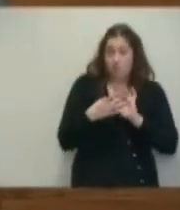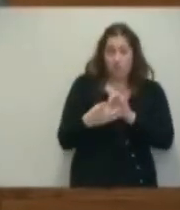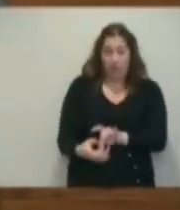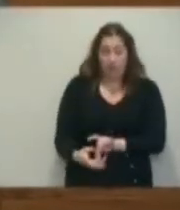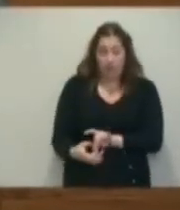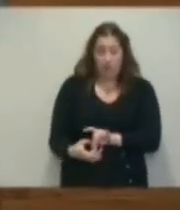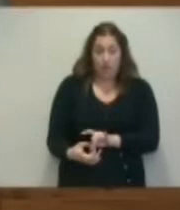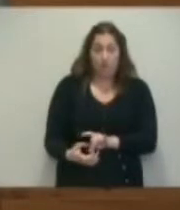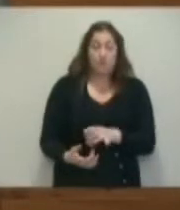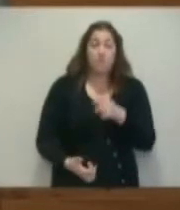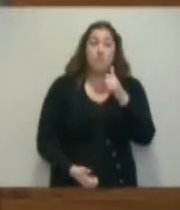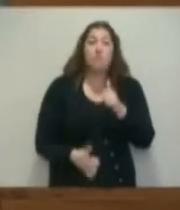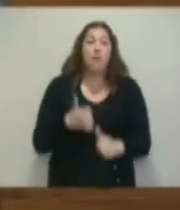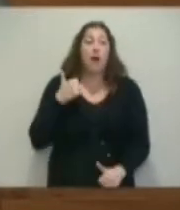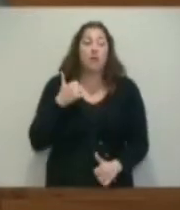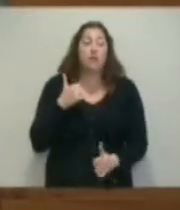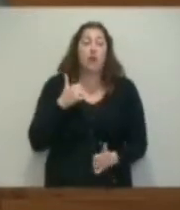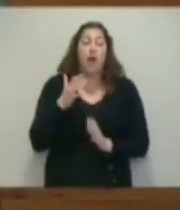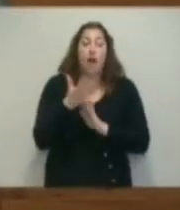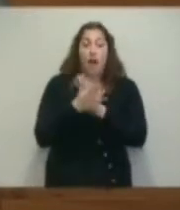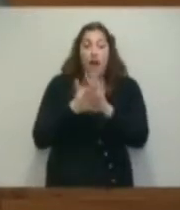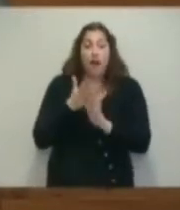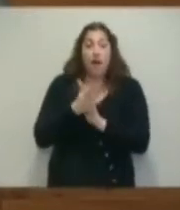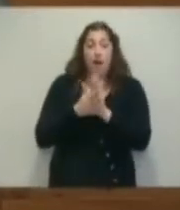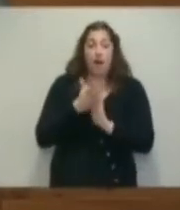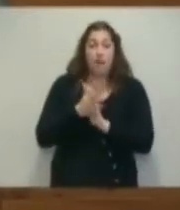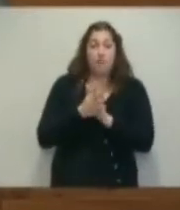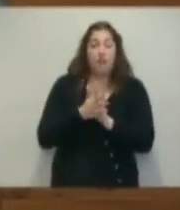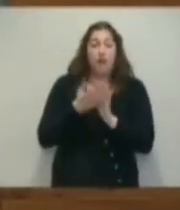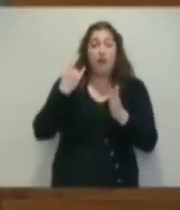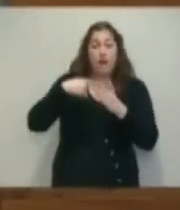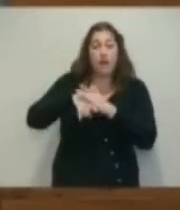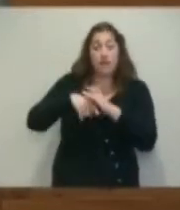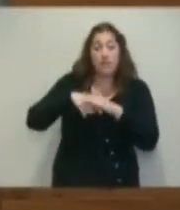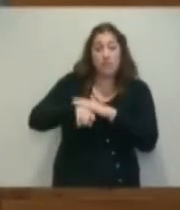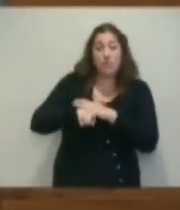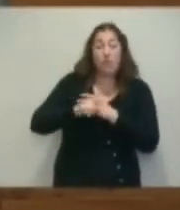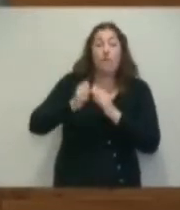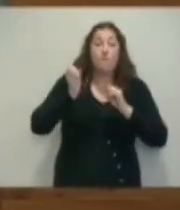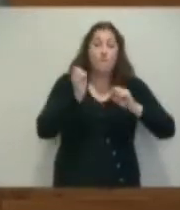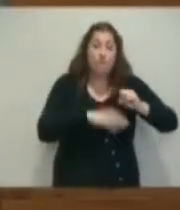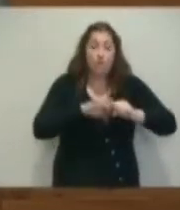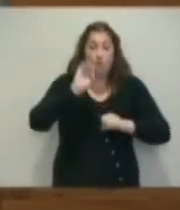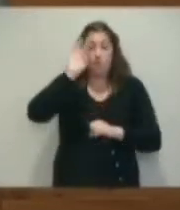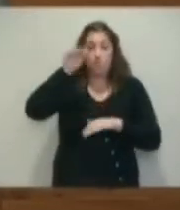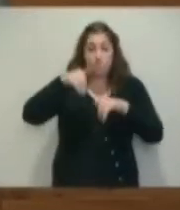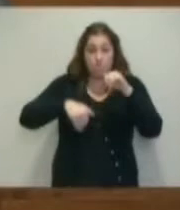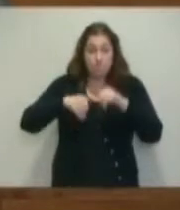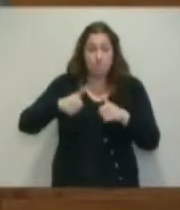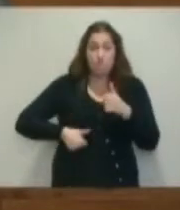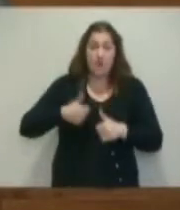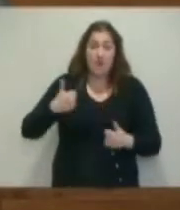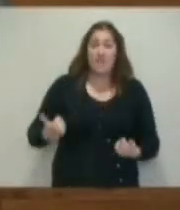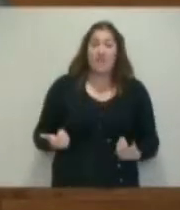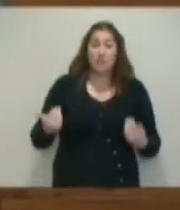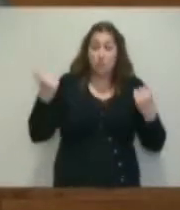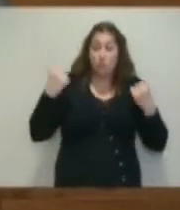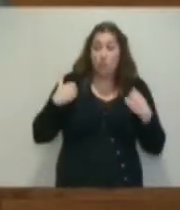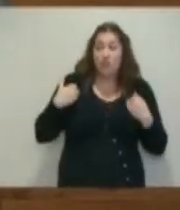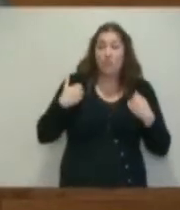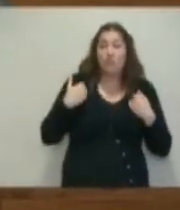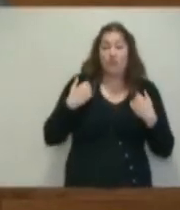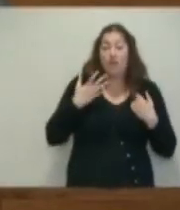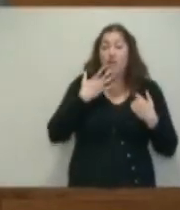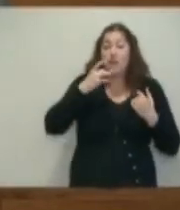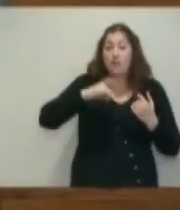y cuando se quiere hablar de la gestión de los fondos mineros y las responsabilidades correspondientes a esa